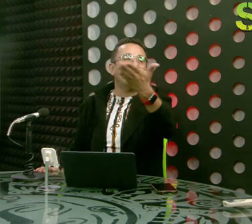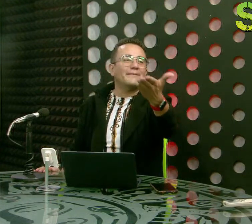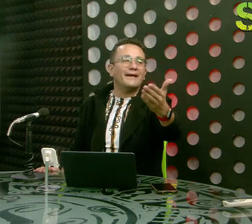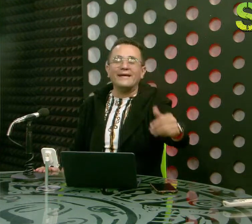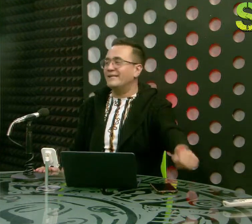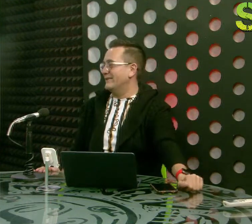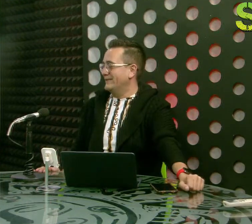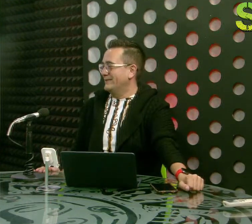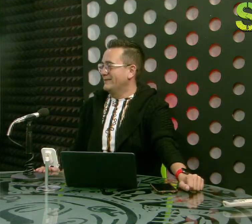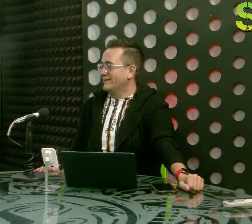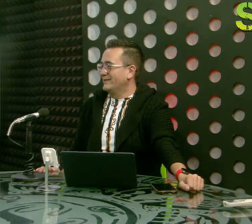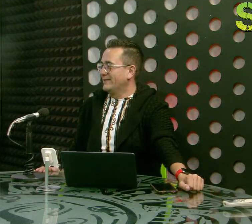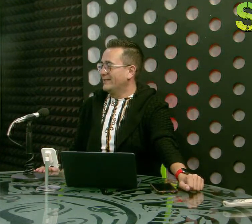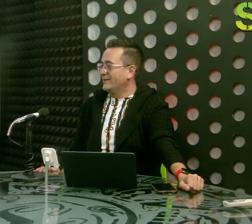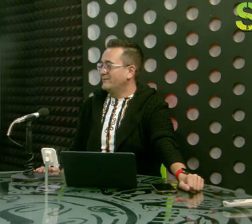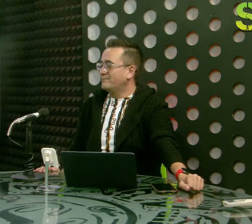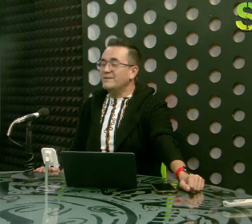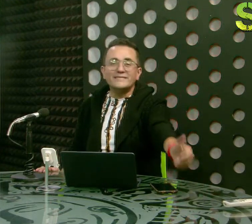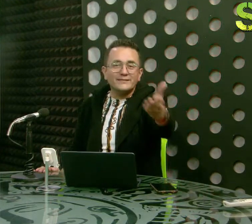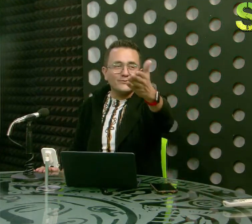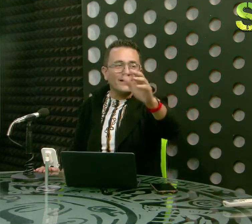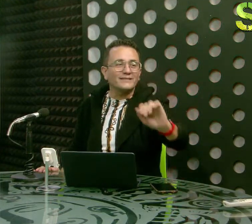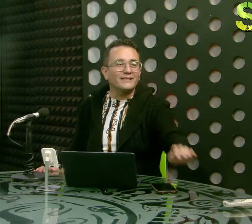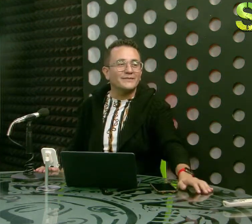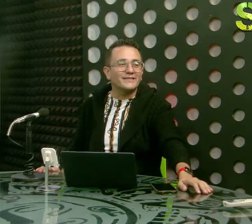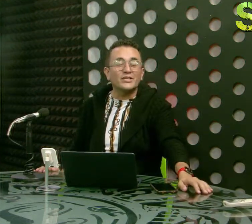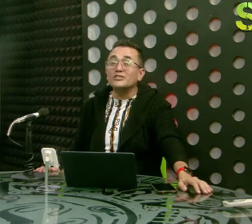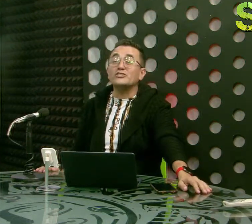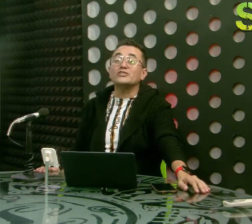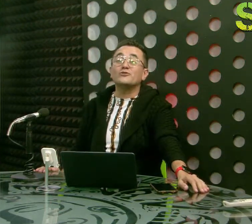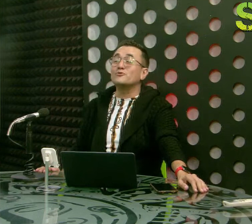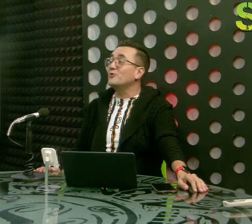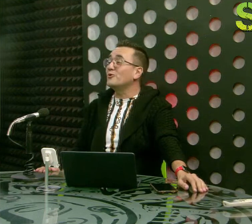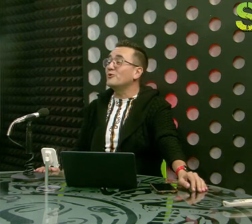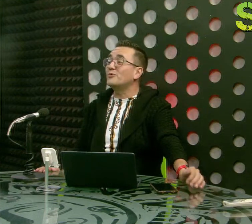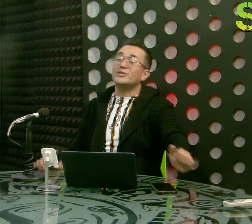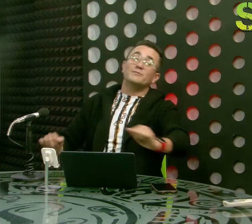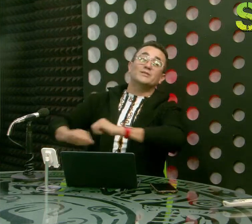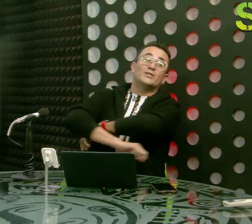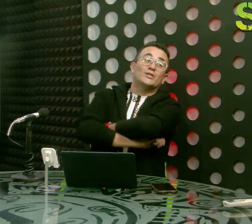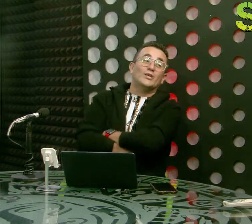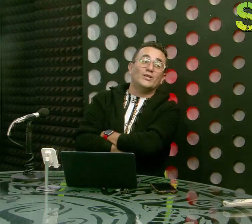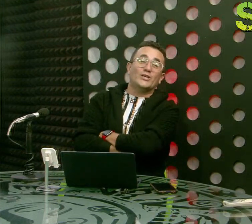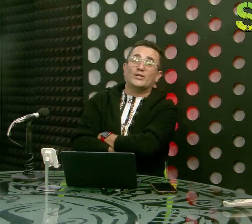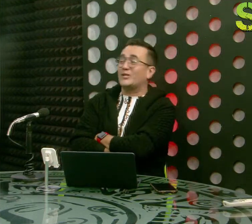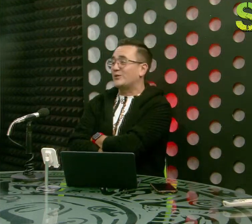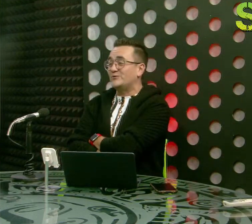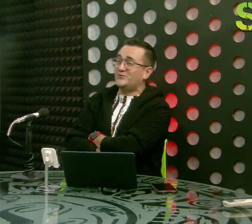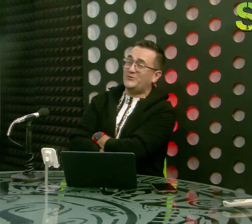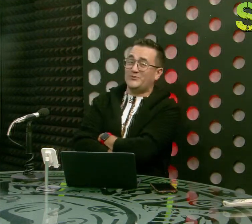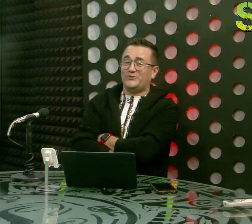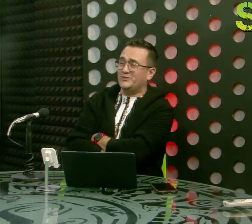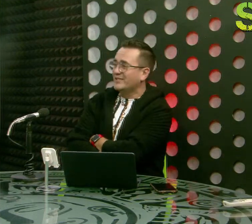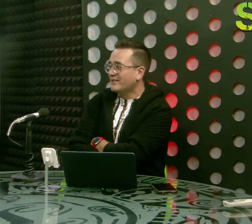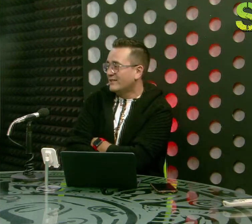No sabe ni a qué van. Pinches escuincles han empezado. Es que si estornudo no voy a matar a nadie.